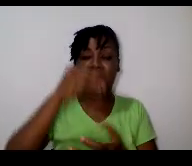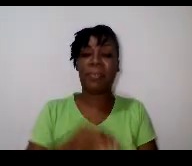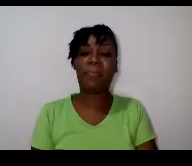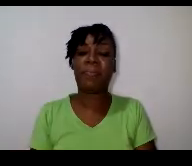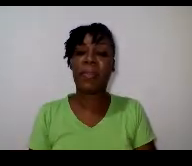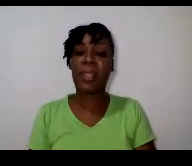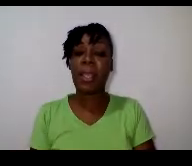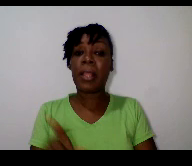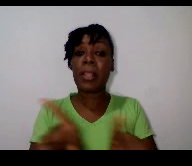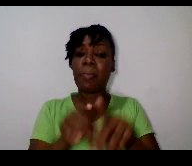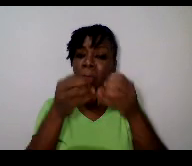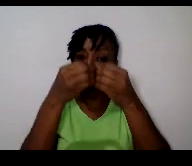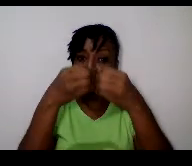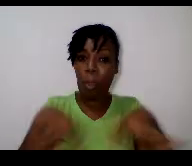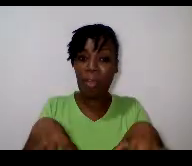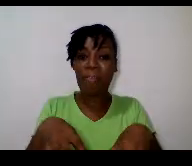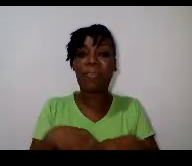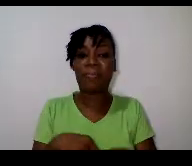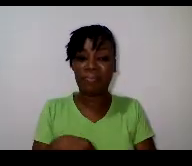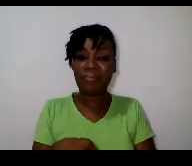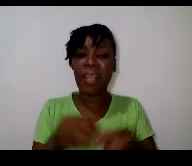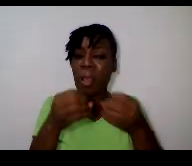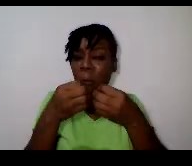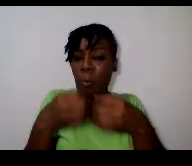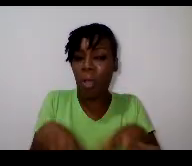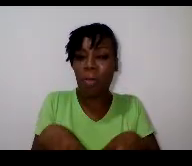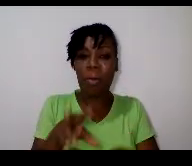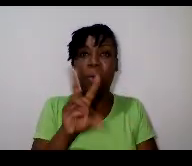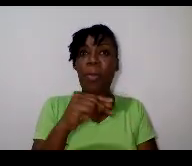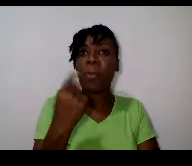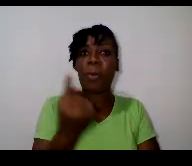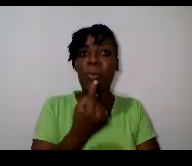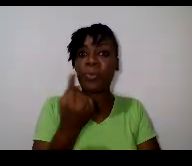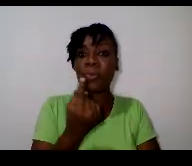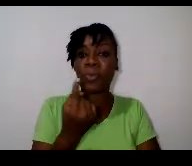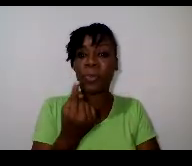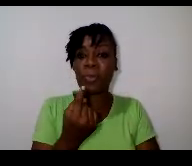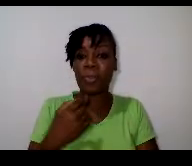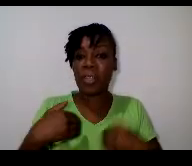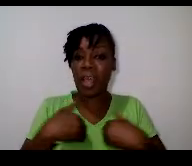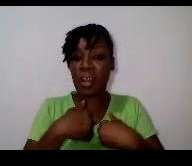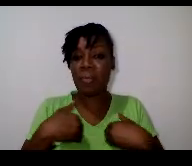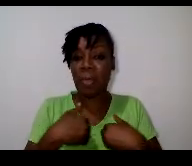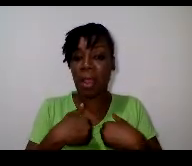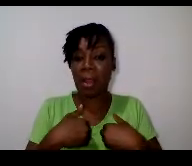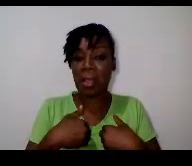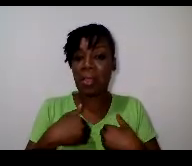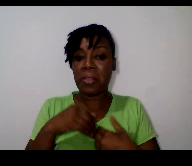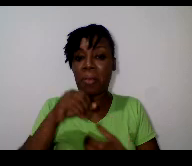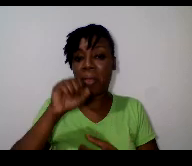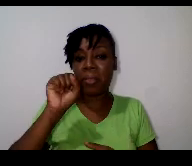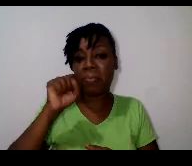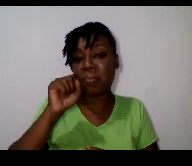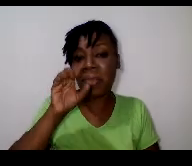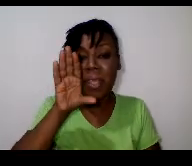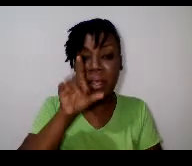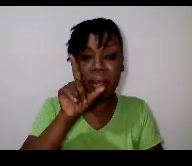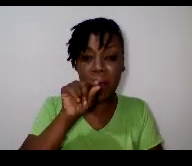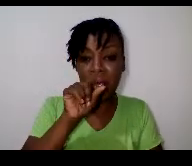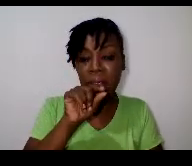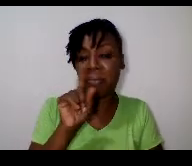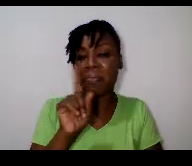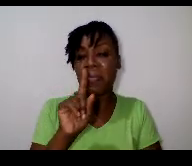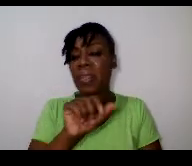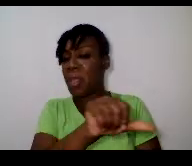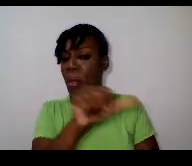El huevito, el huevo no solo de animal de pastoreo, cualquier tipo de huevo, la yema está cargada de